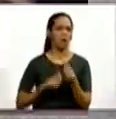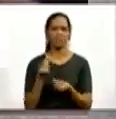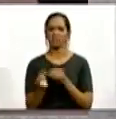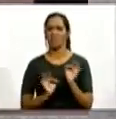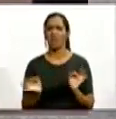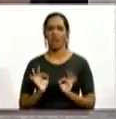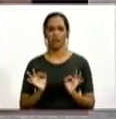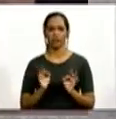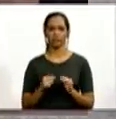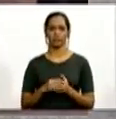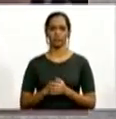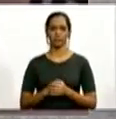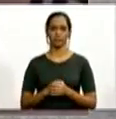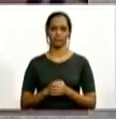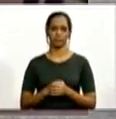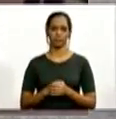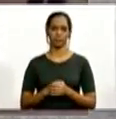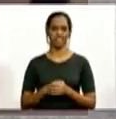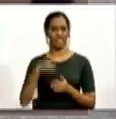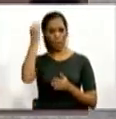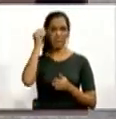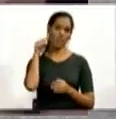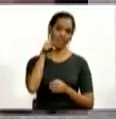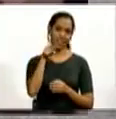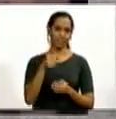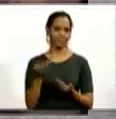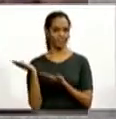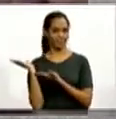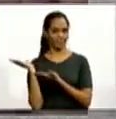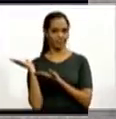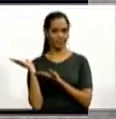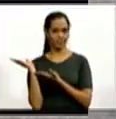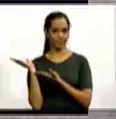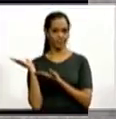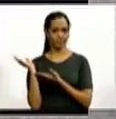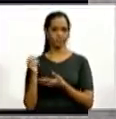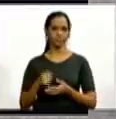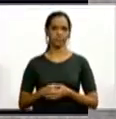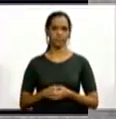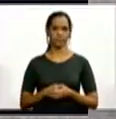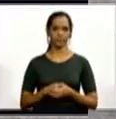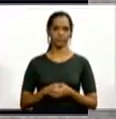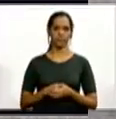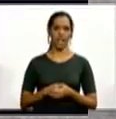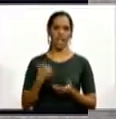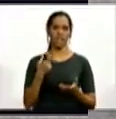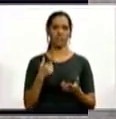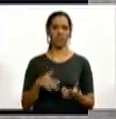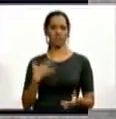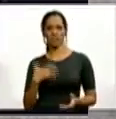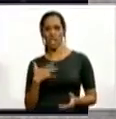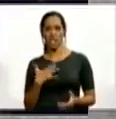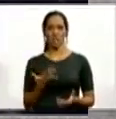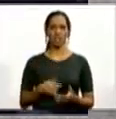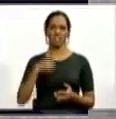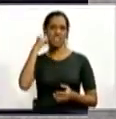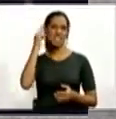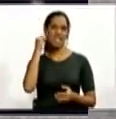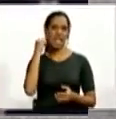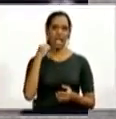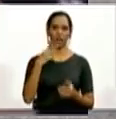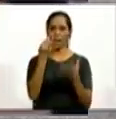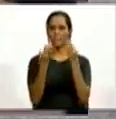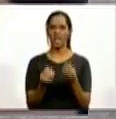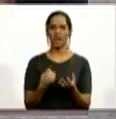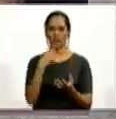gobierno. Eso pienso de ti. Fuck you. No, es un resentido social, un neuromierda marginal,